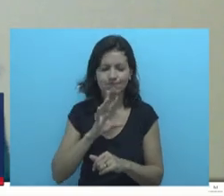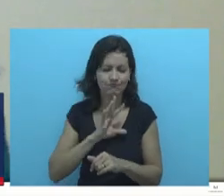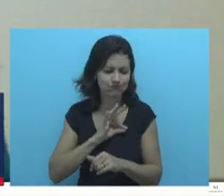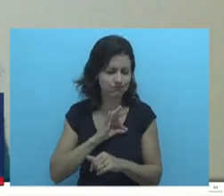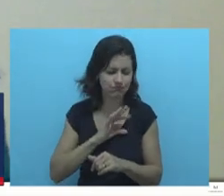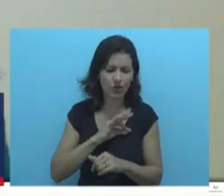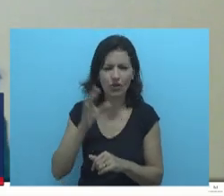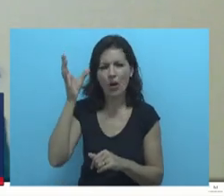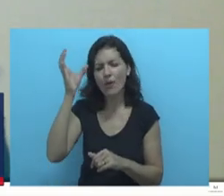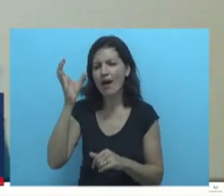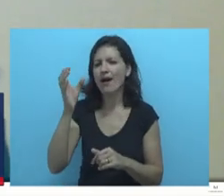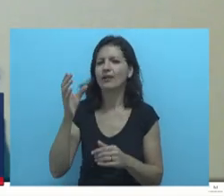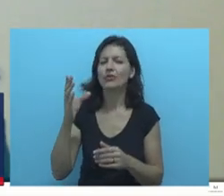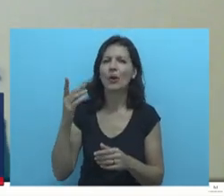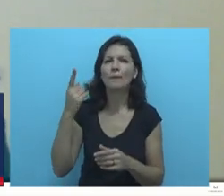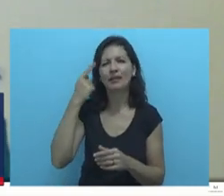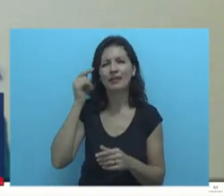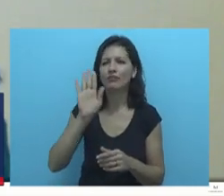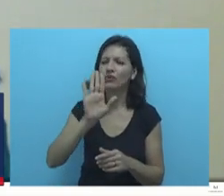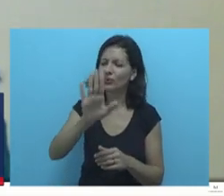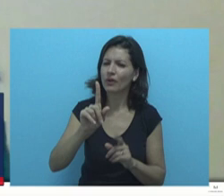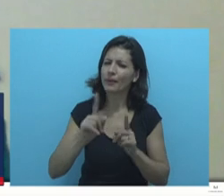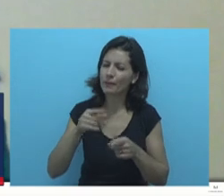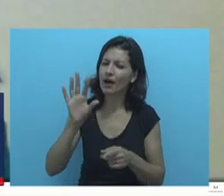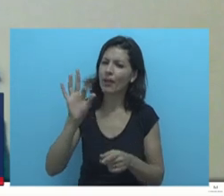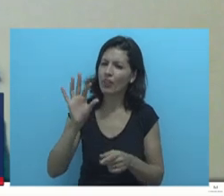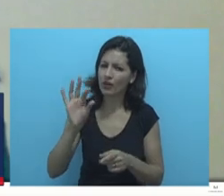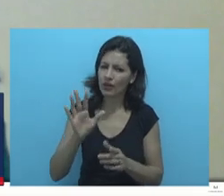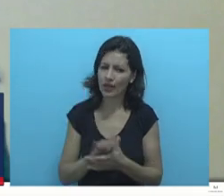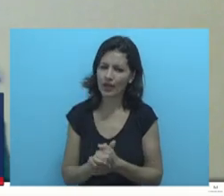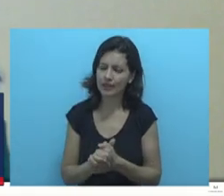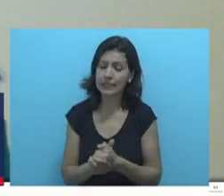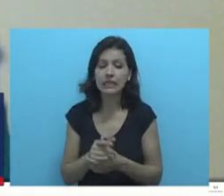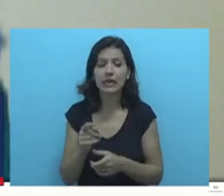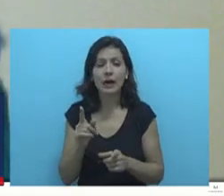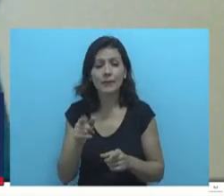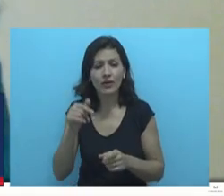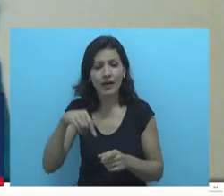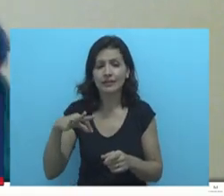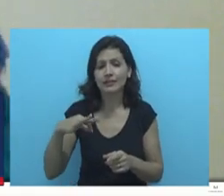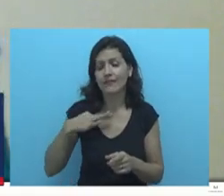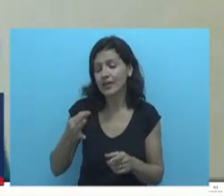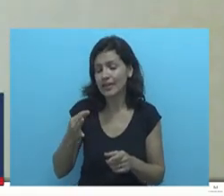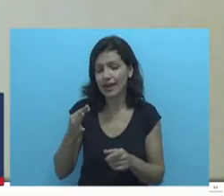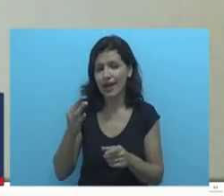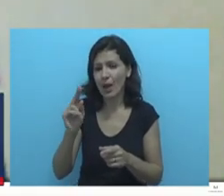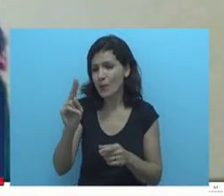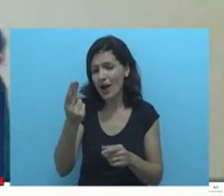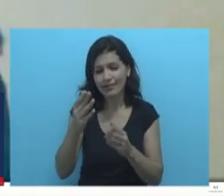los momentos no vividos, pero que tenemos que saber que en esta vida no se termina nada, que con la vida no se termina